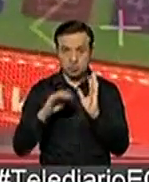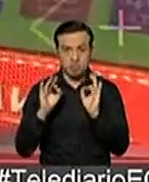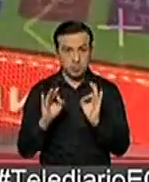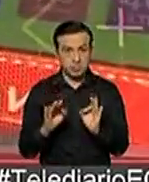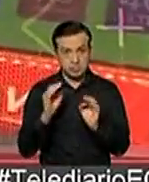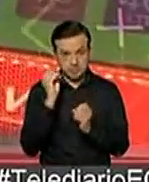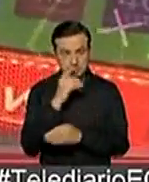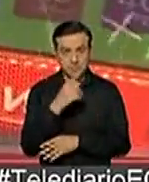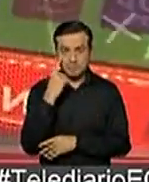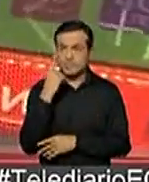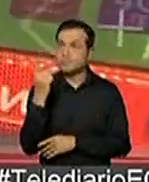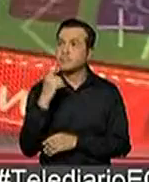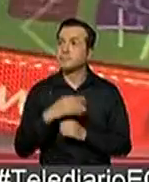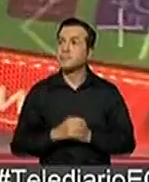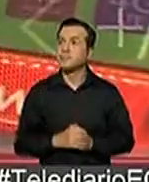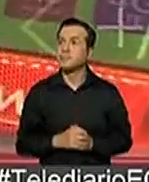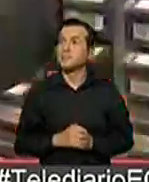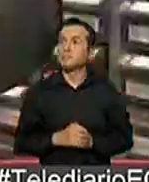Más detalles en la siguiente nota.